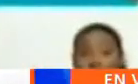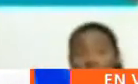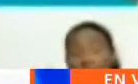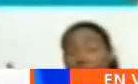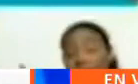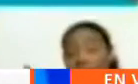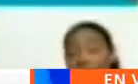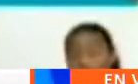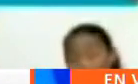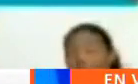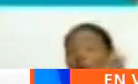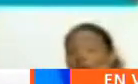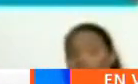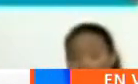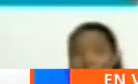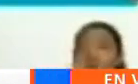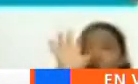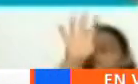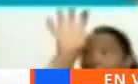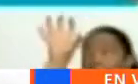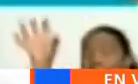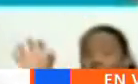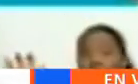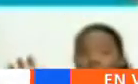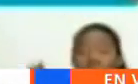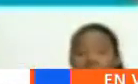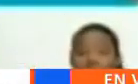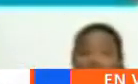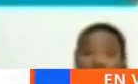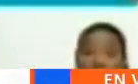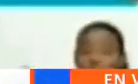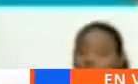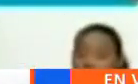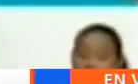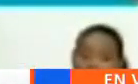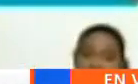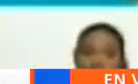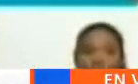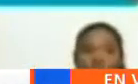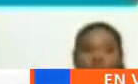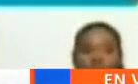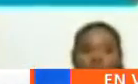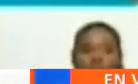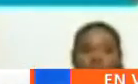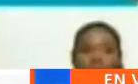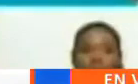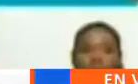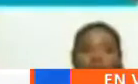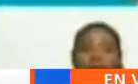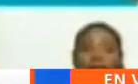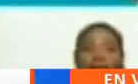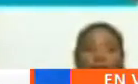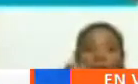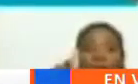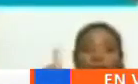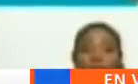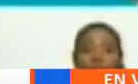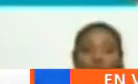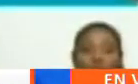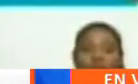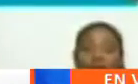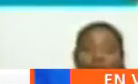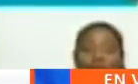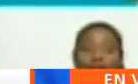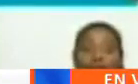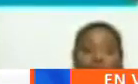superpotencias, países medianos, países pequeños. Estamos en el siglo XXI, que tiene que ser el siglo de